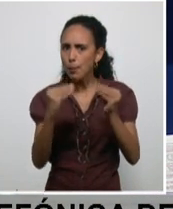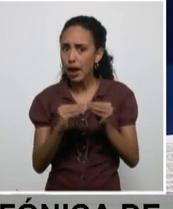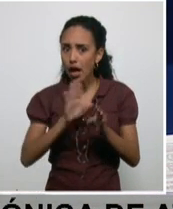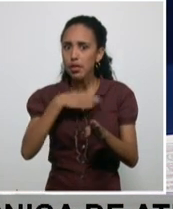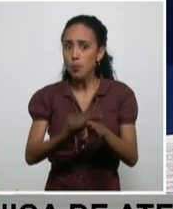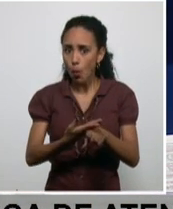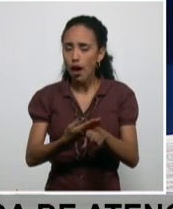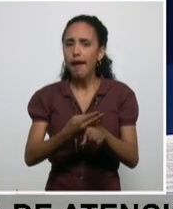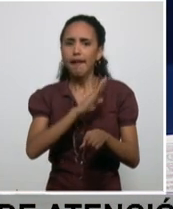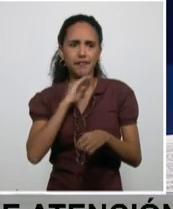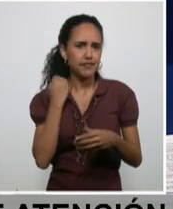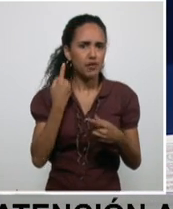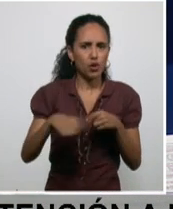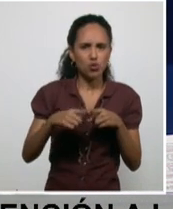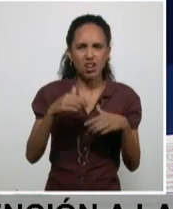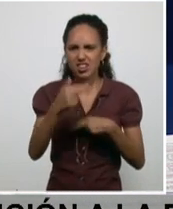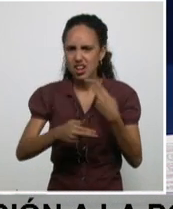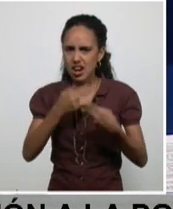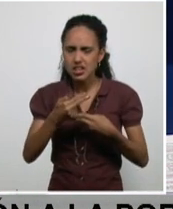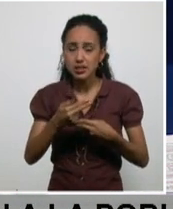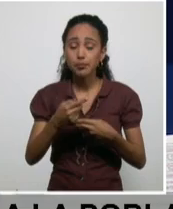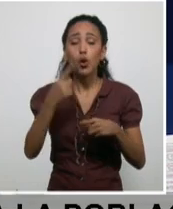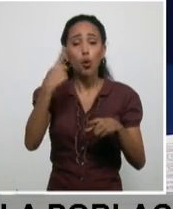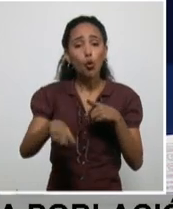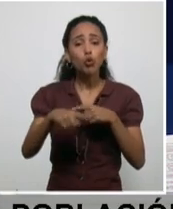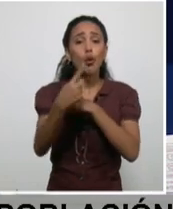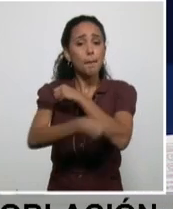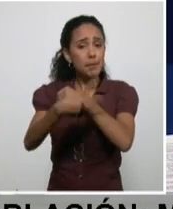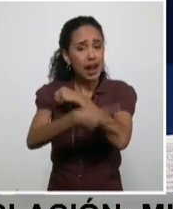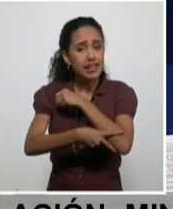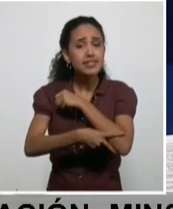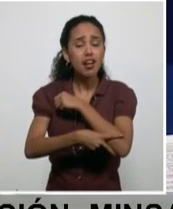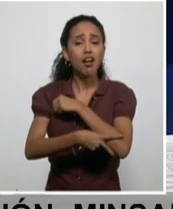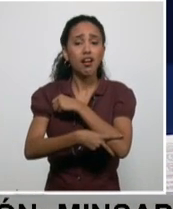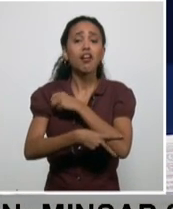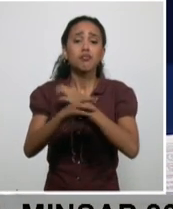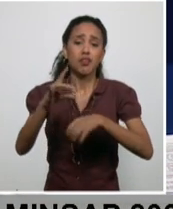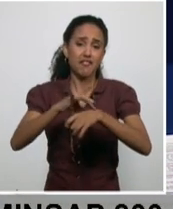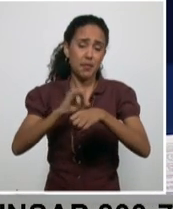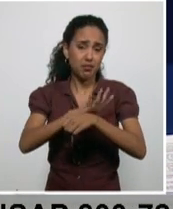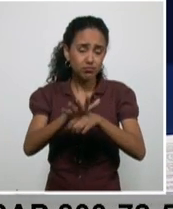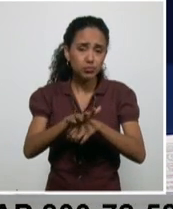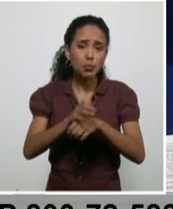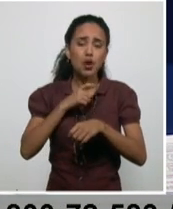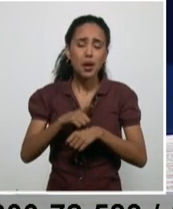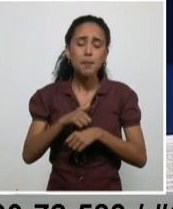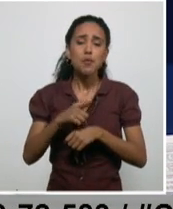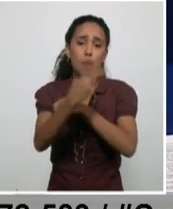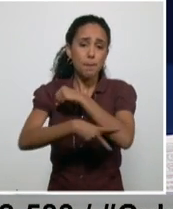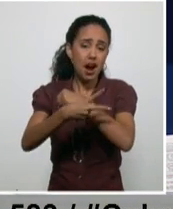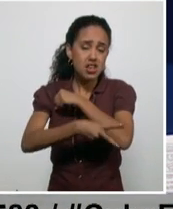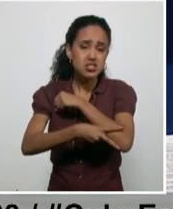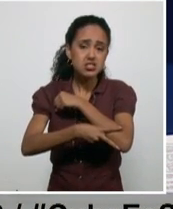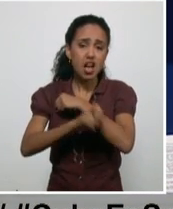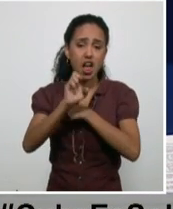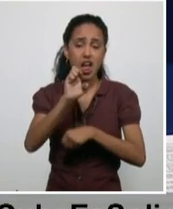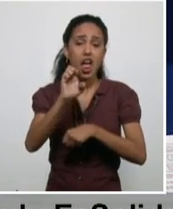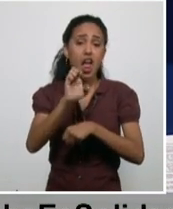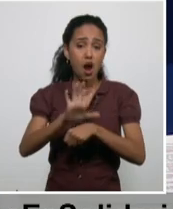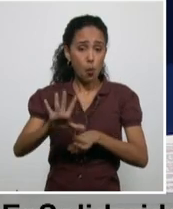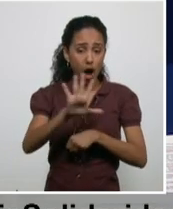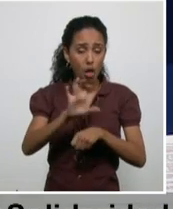afectados, Italia, España, Estados Unidos, incluso países como Ecuador y Brasil como tal.